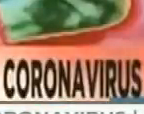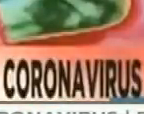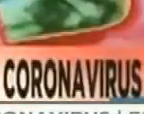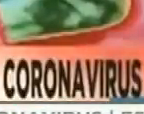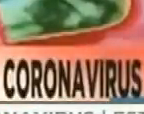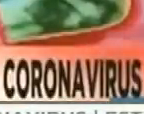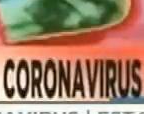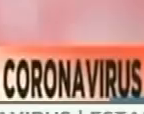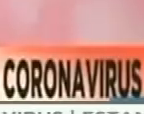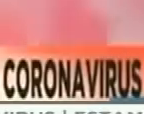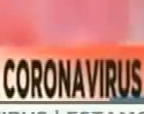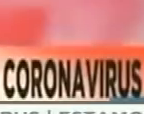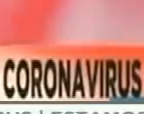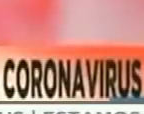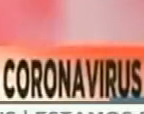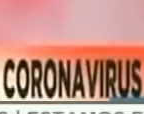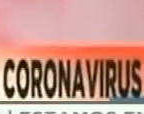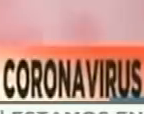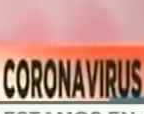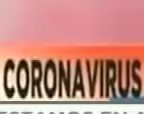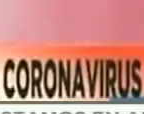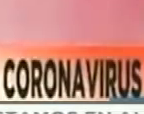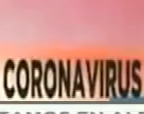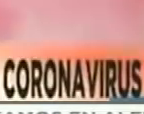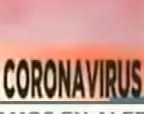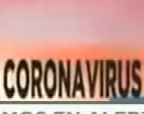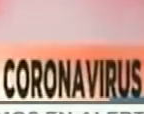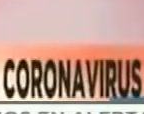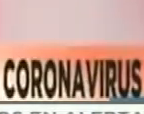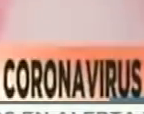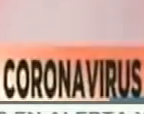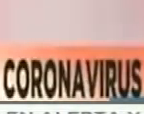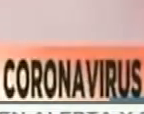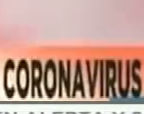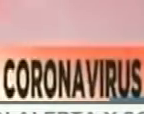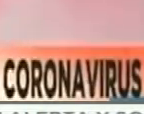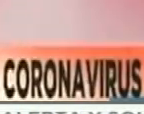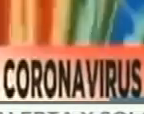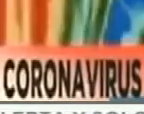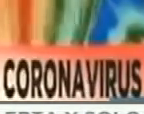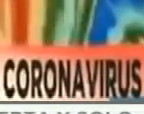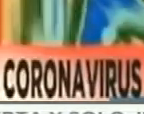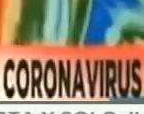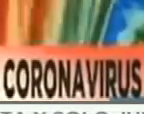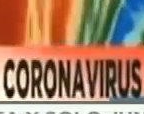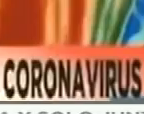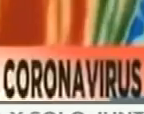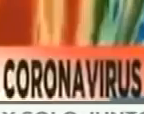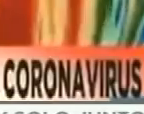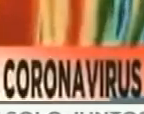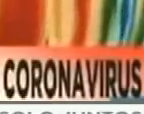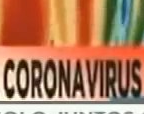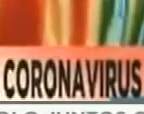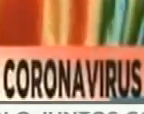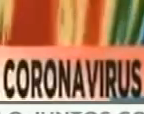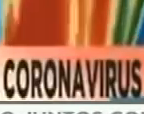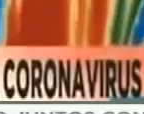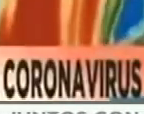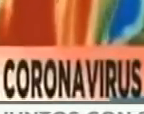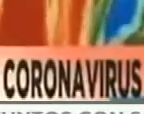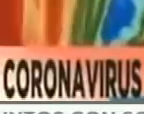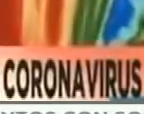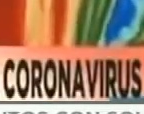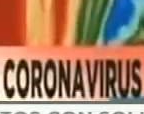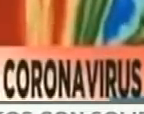de tecnología infrarroja, como las que se utilizan en entornos militares o industriales para captar las fugas de gas. Según